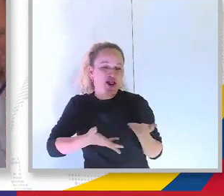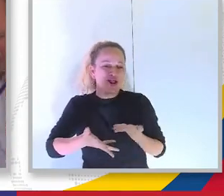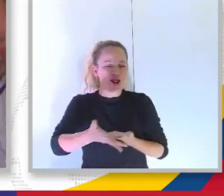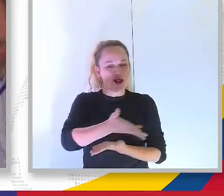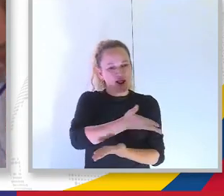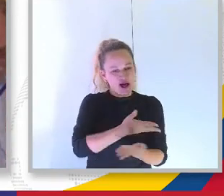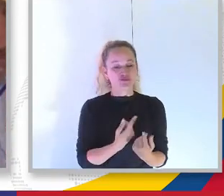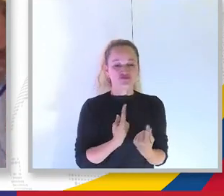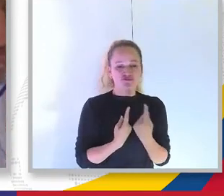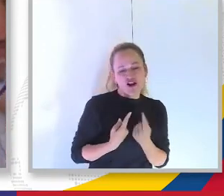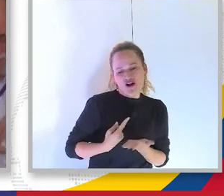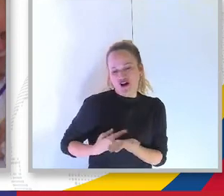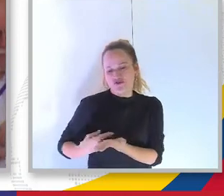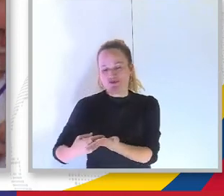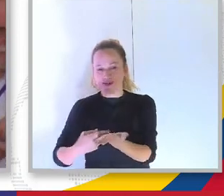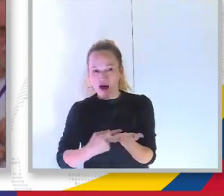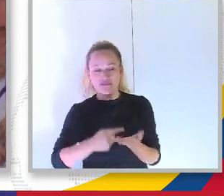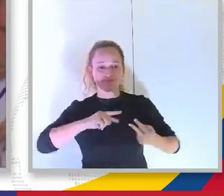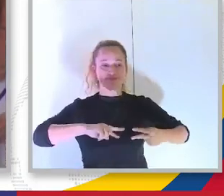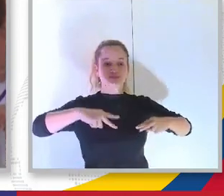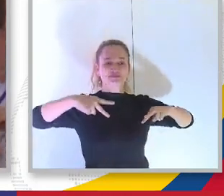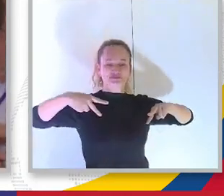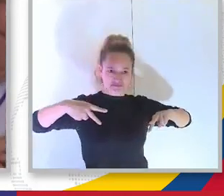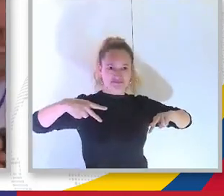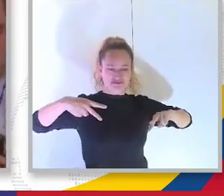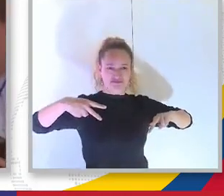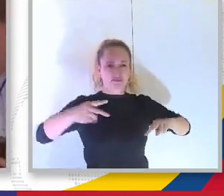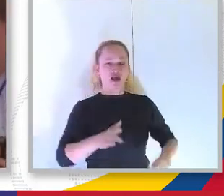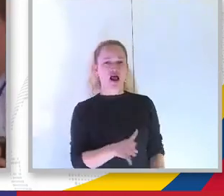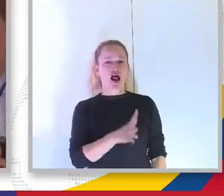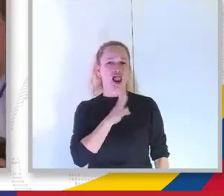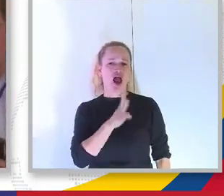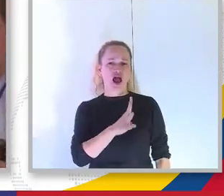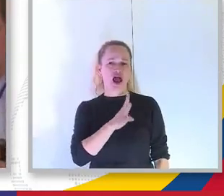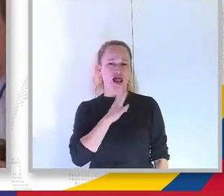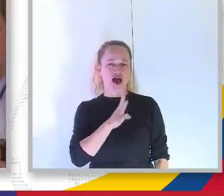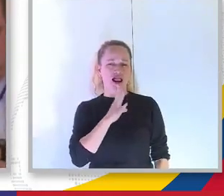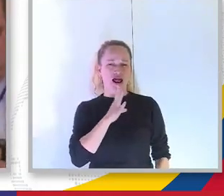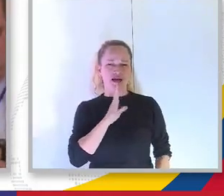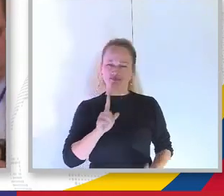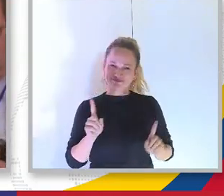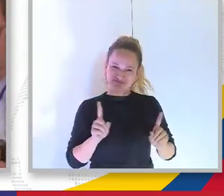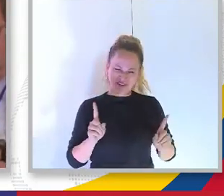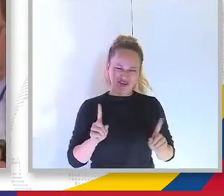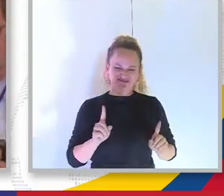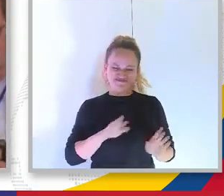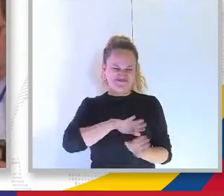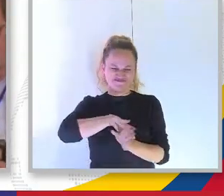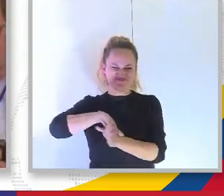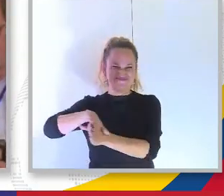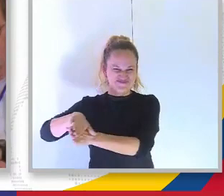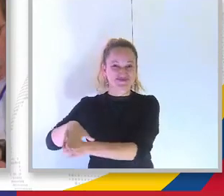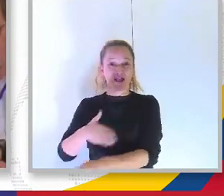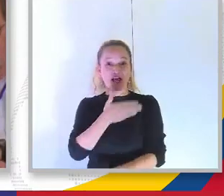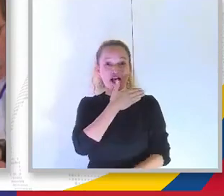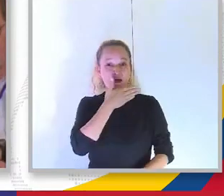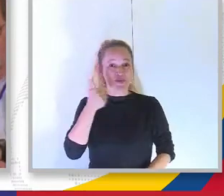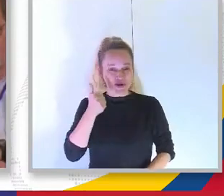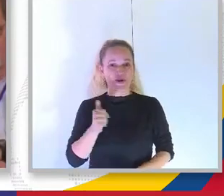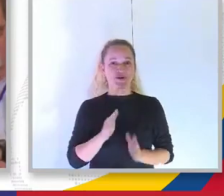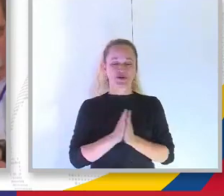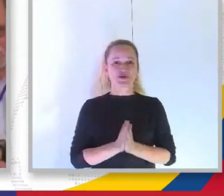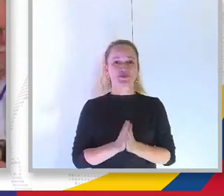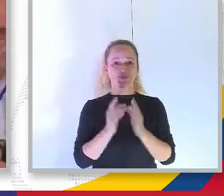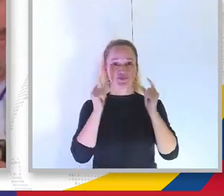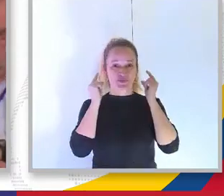horizontal, a contrario del monólogo, que tanto como la caridad son verticales. Así que tenemos dos orejas,